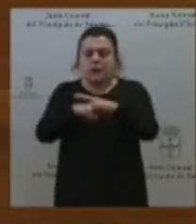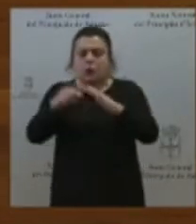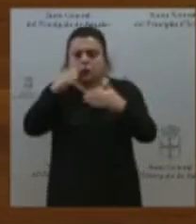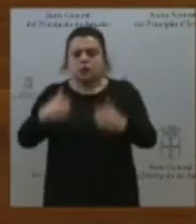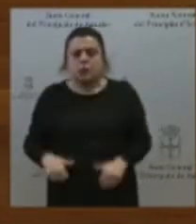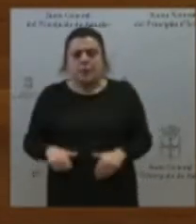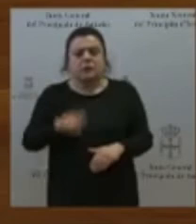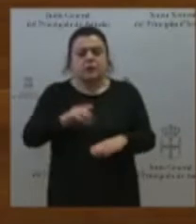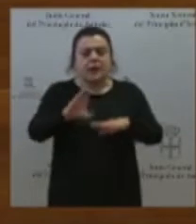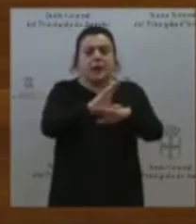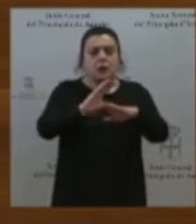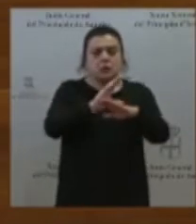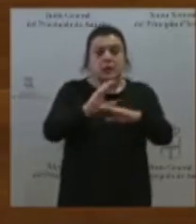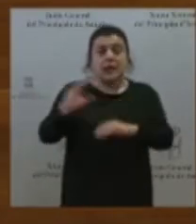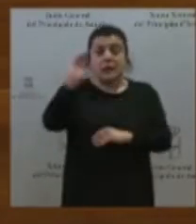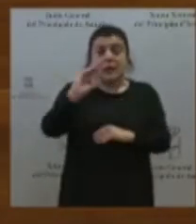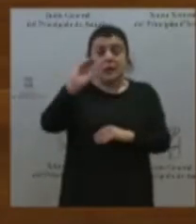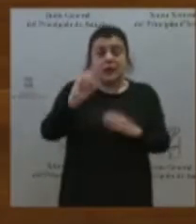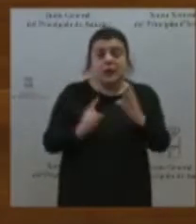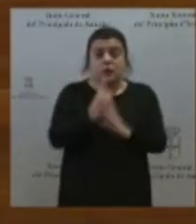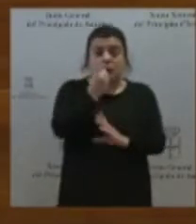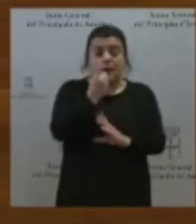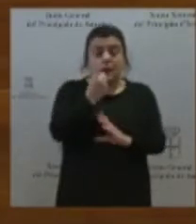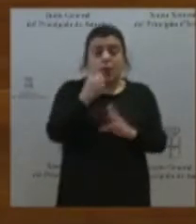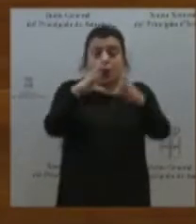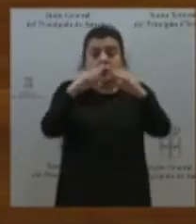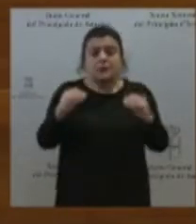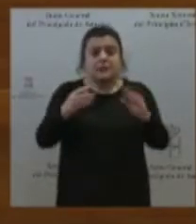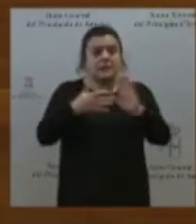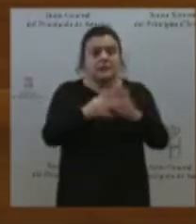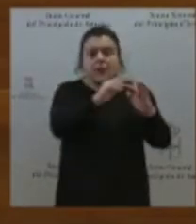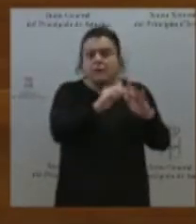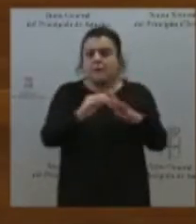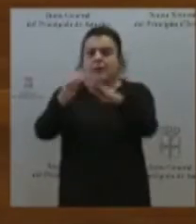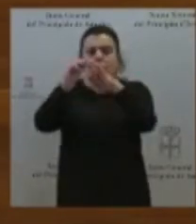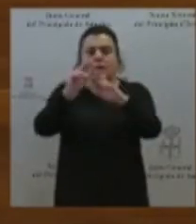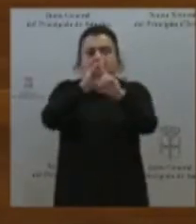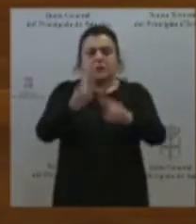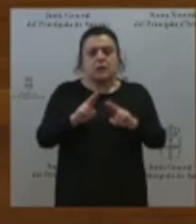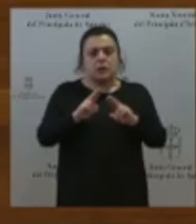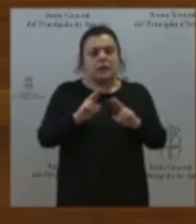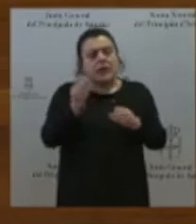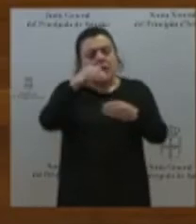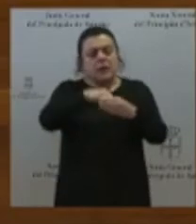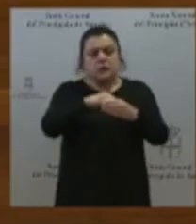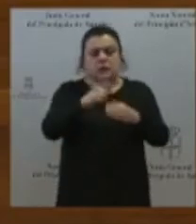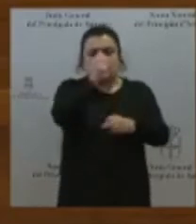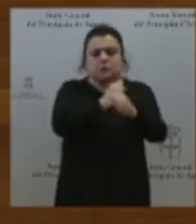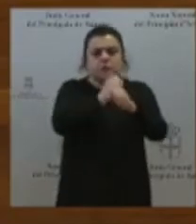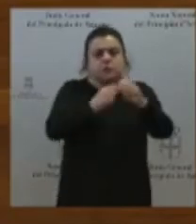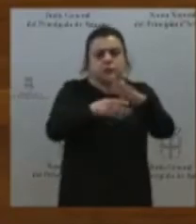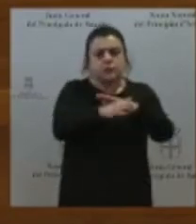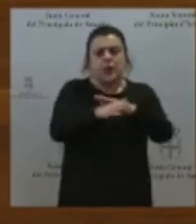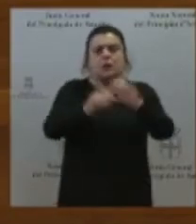la vanguardia intelectual destinada a liderar la inserción de Asturias en un modelo contemporáneo de conocimiento, talento